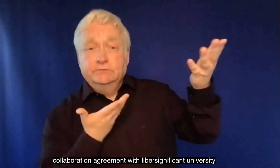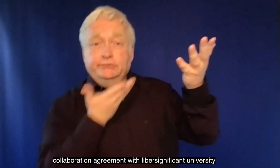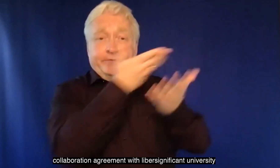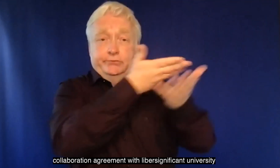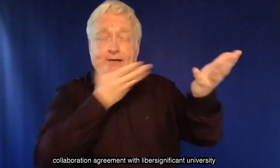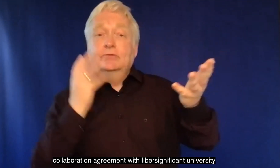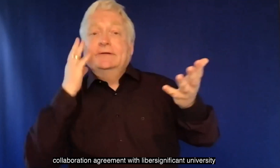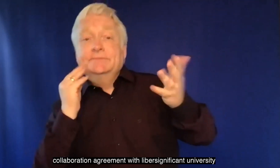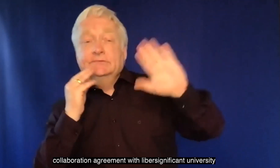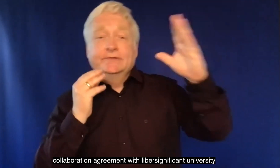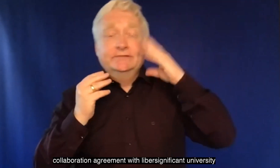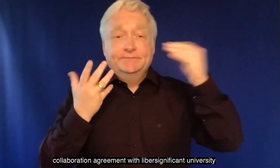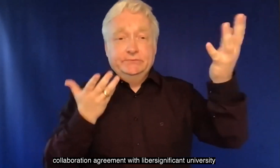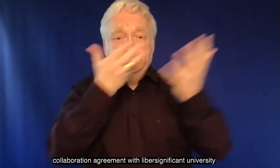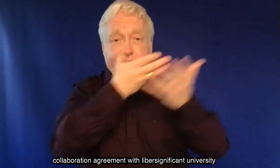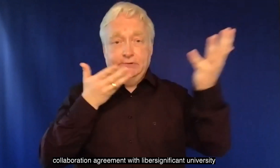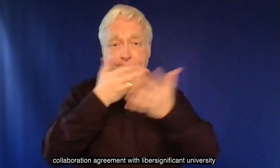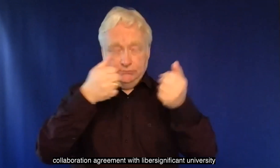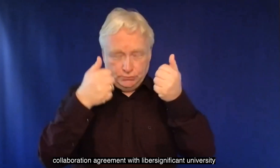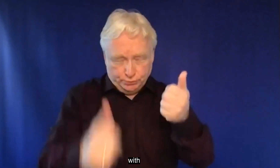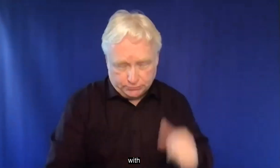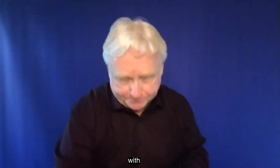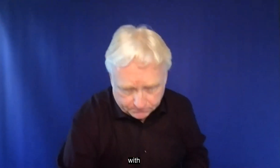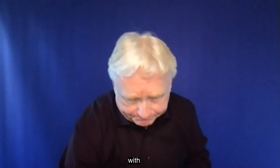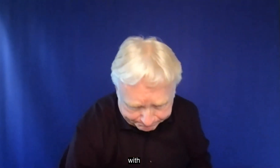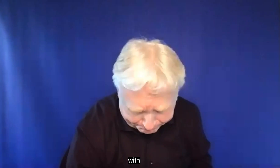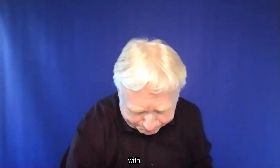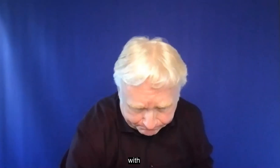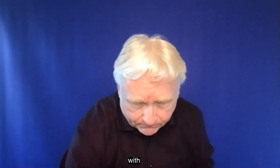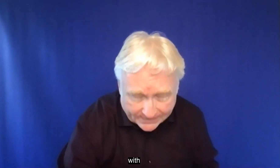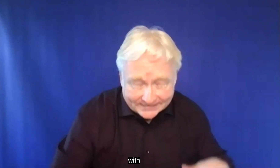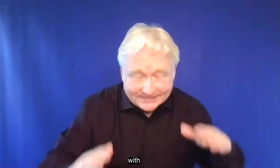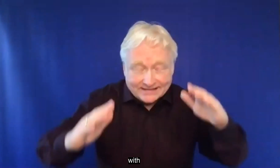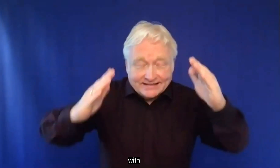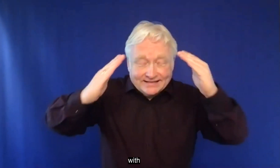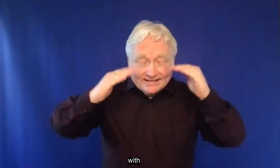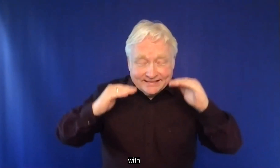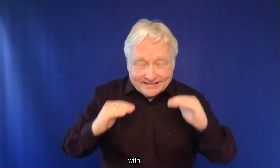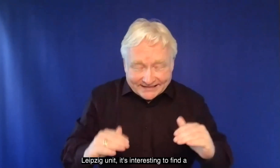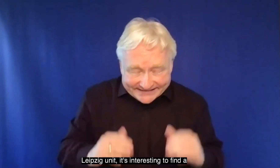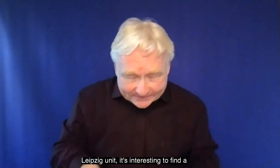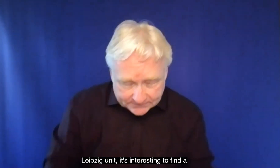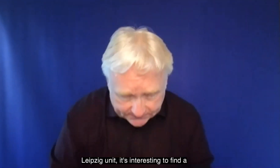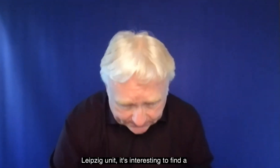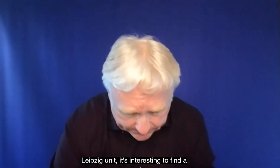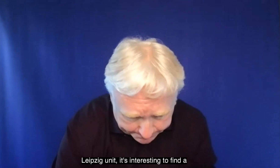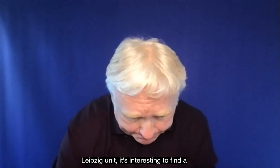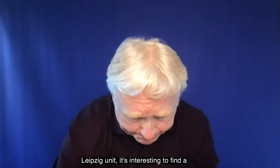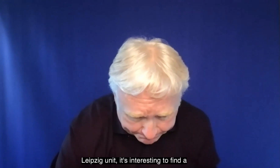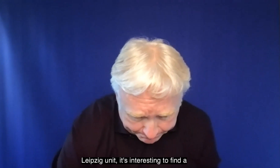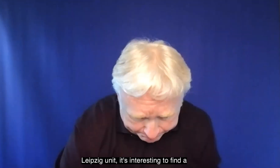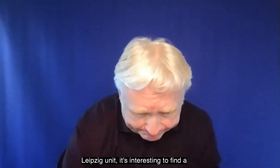poco de qué manera podemos aportarnos los unos a los otros, ya que estamos dentro de la misma profesión, aunque sean en